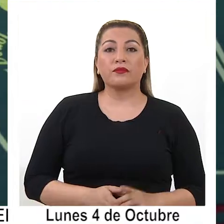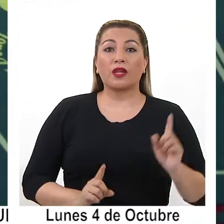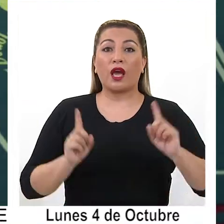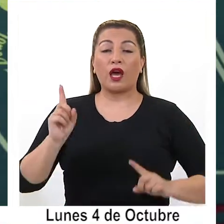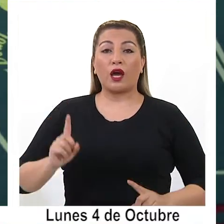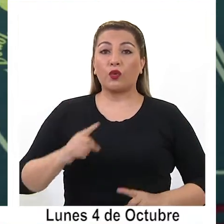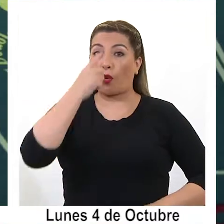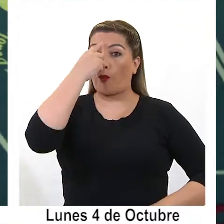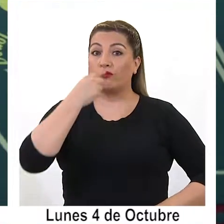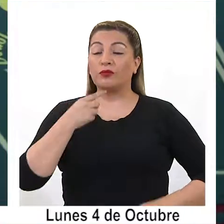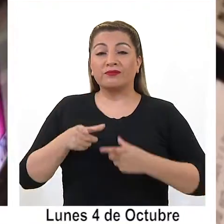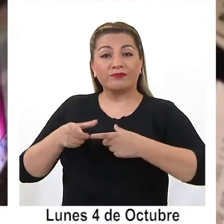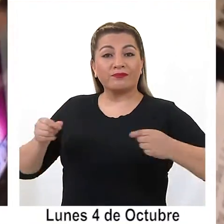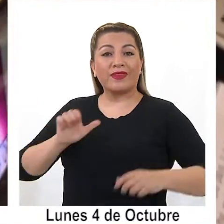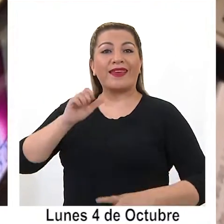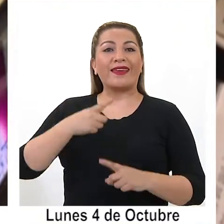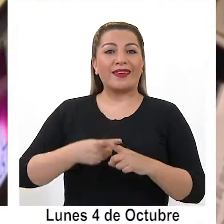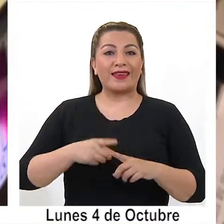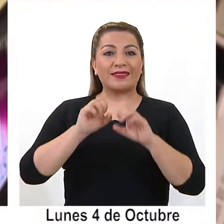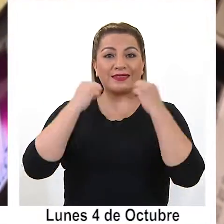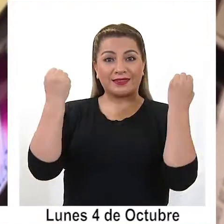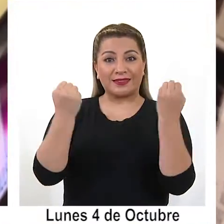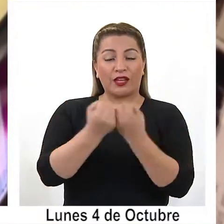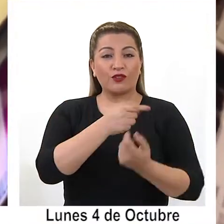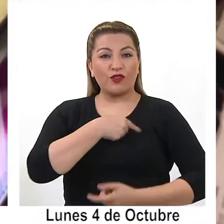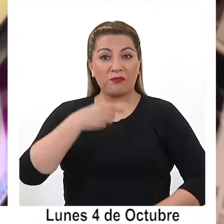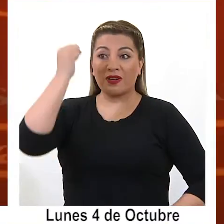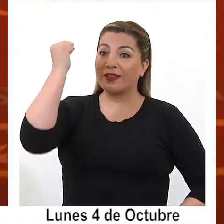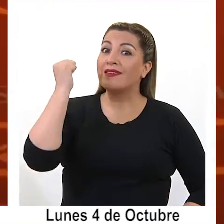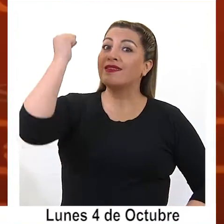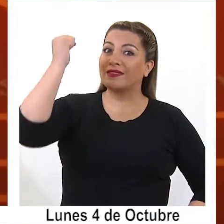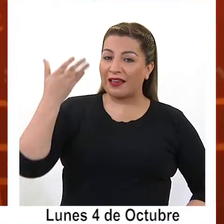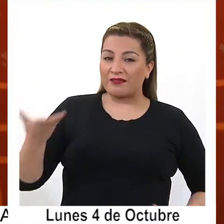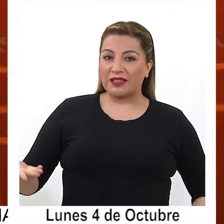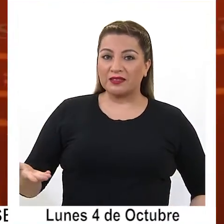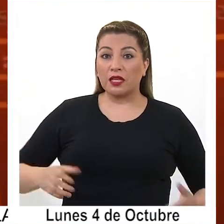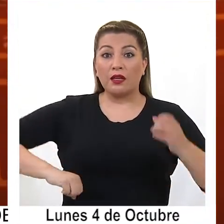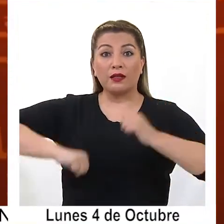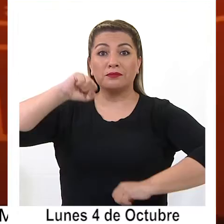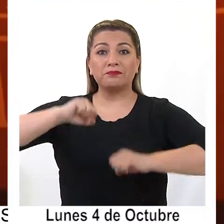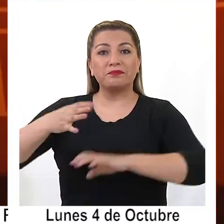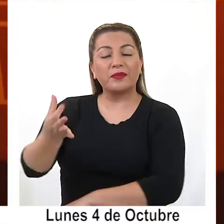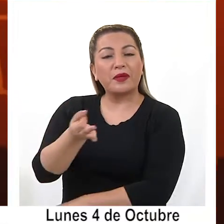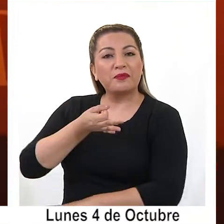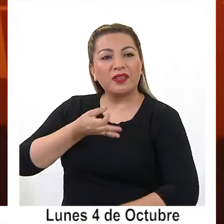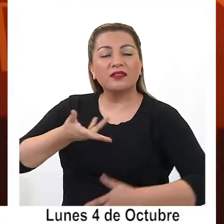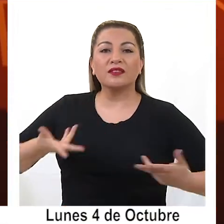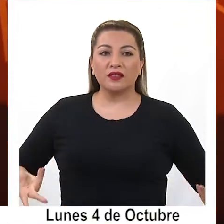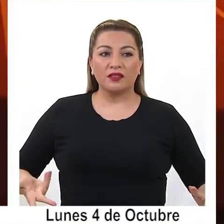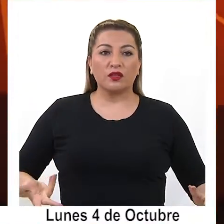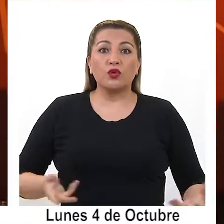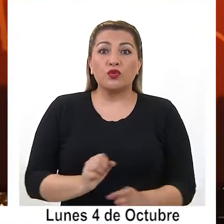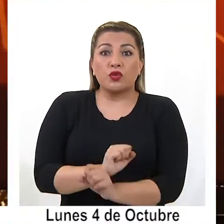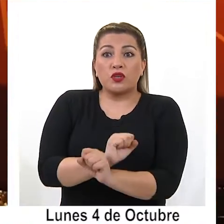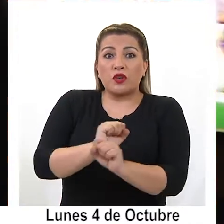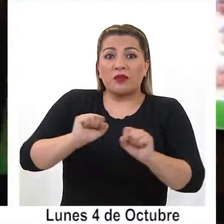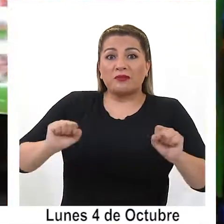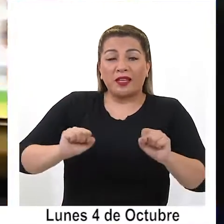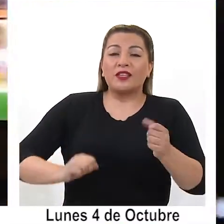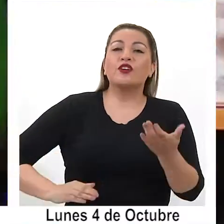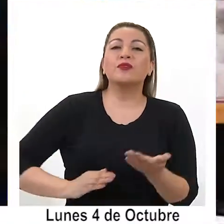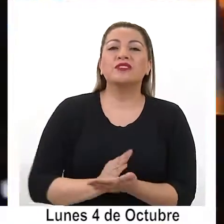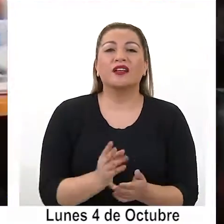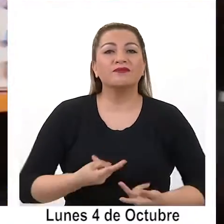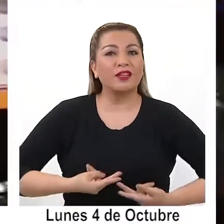de Monumento Nacional del ex Estadio Cabancha, la concesionaria argumenta que estuvo impedida de